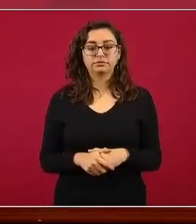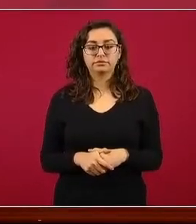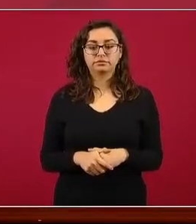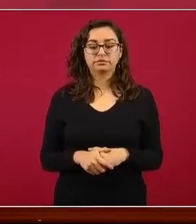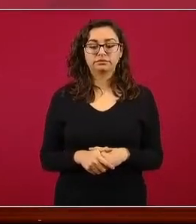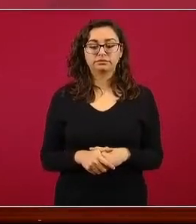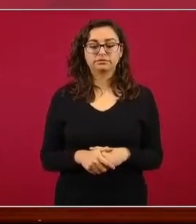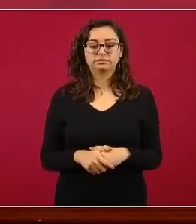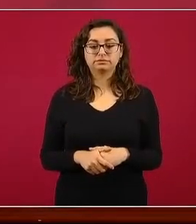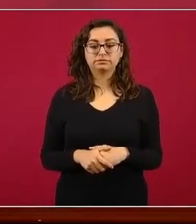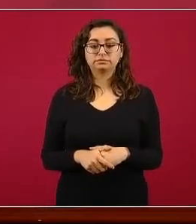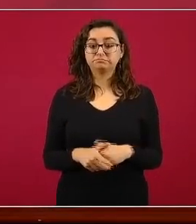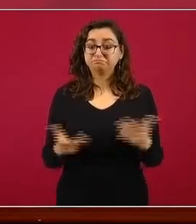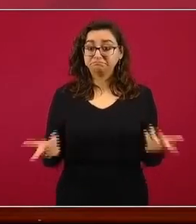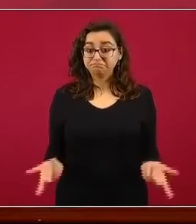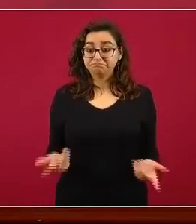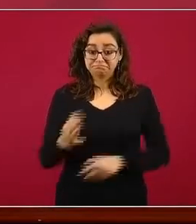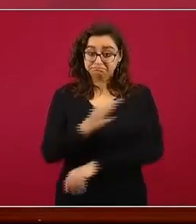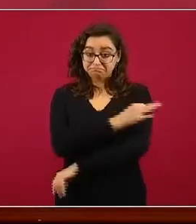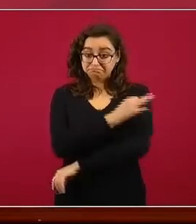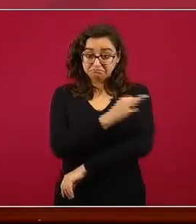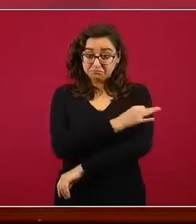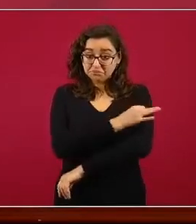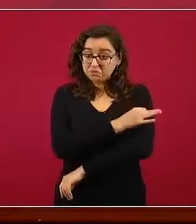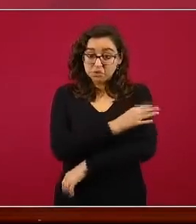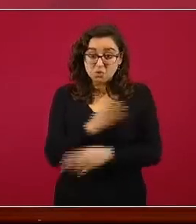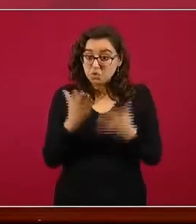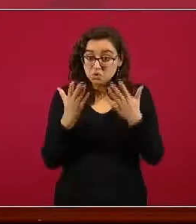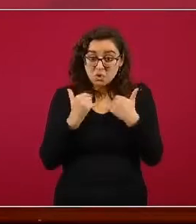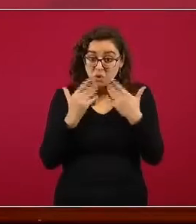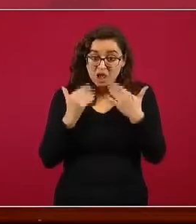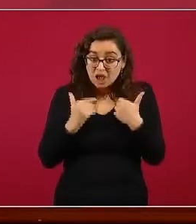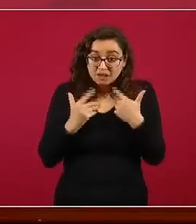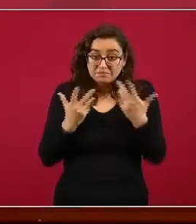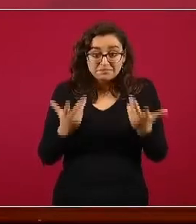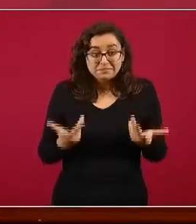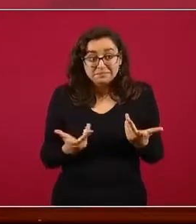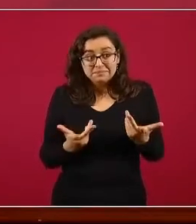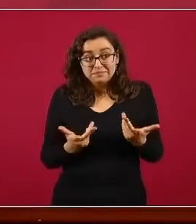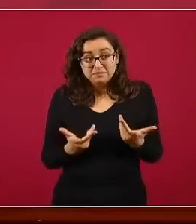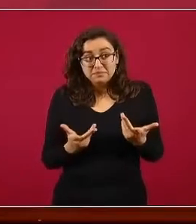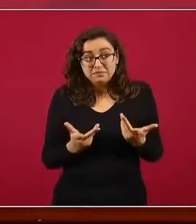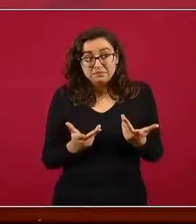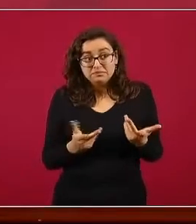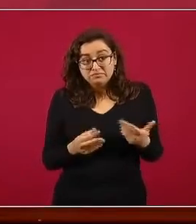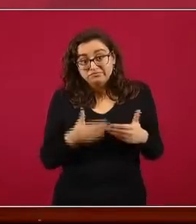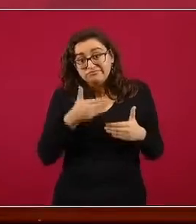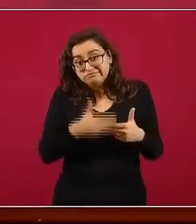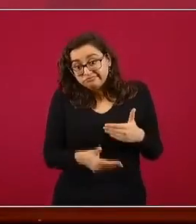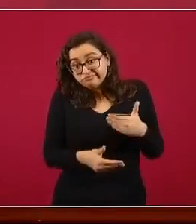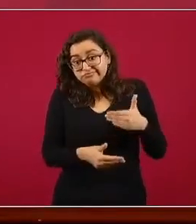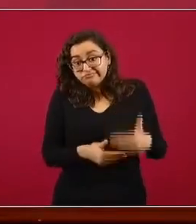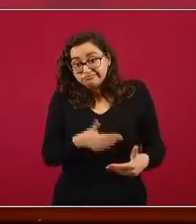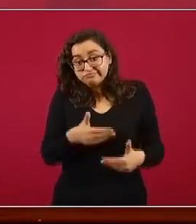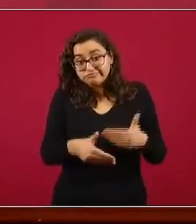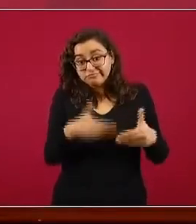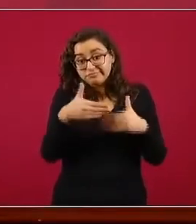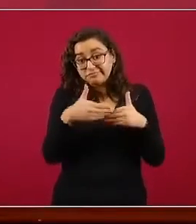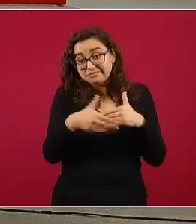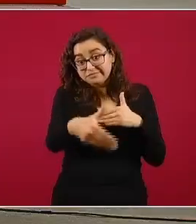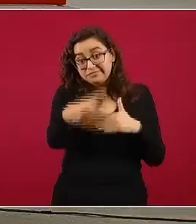Entonces, en ausencia de la vacuna, y aún considerando con el tiempo de administración de la vacuna, de aplicación de la